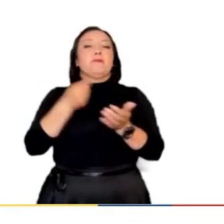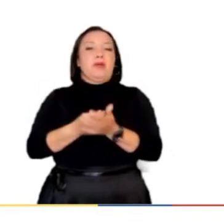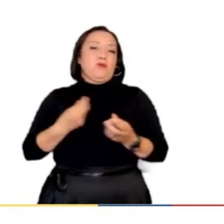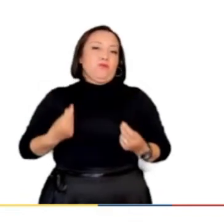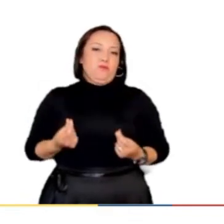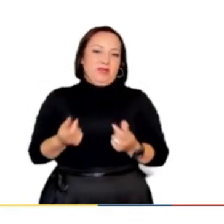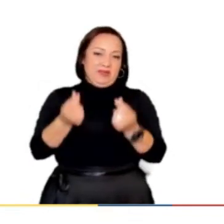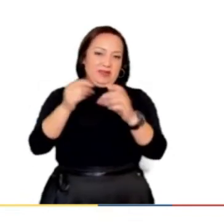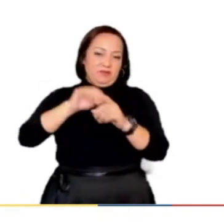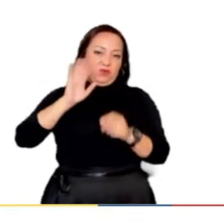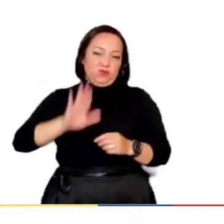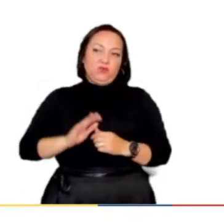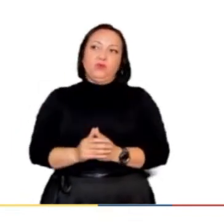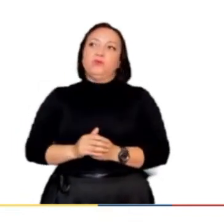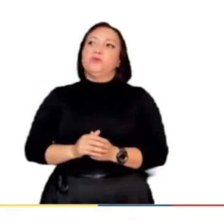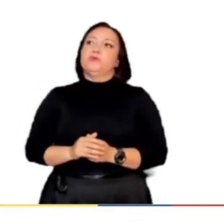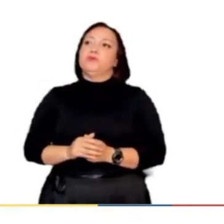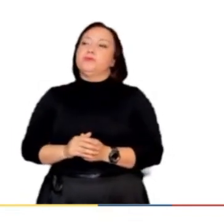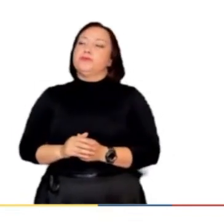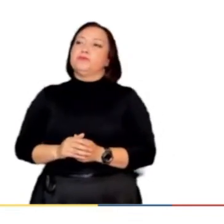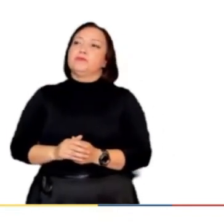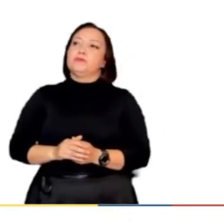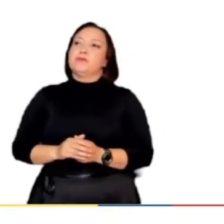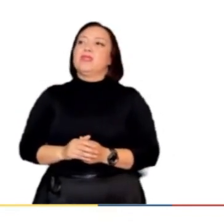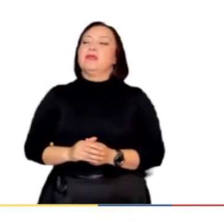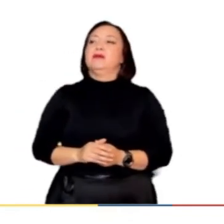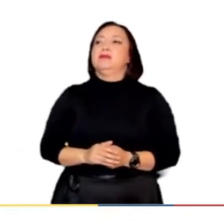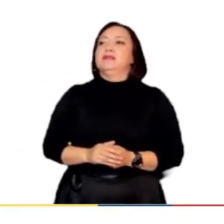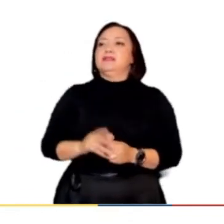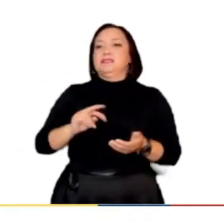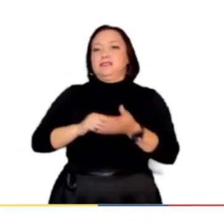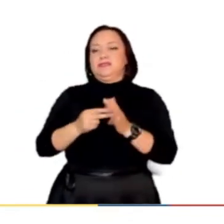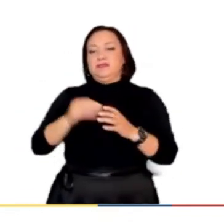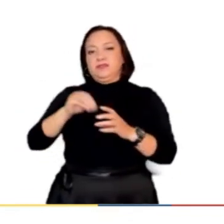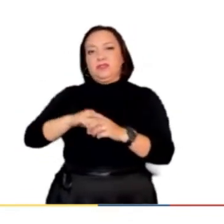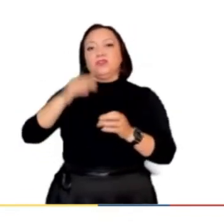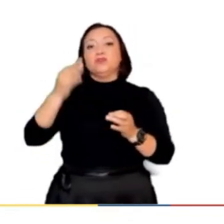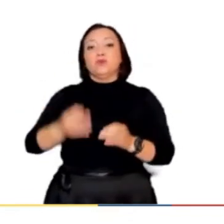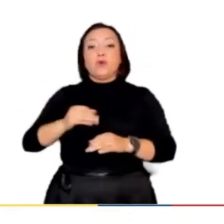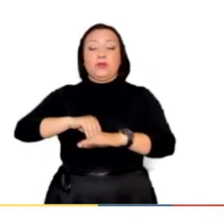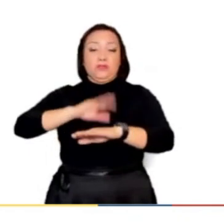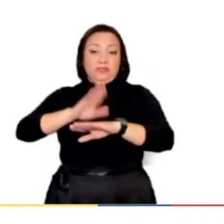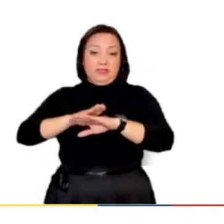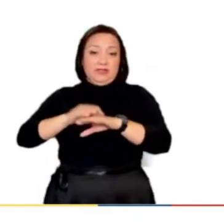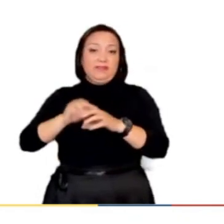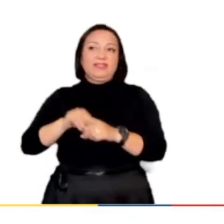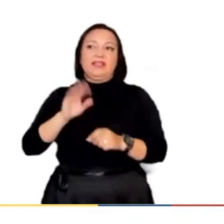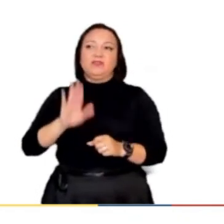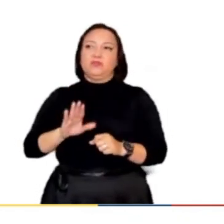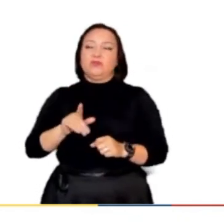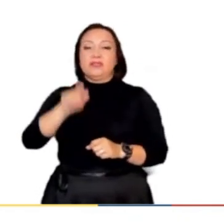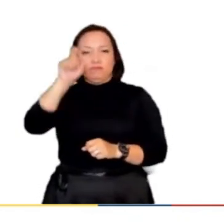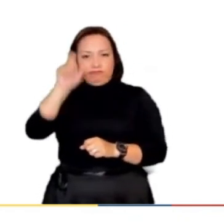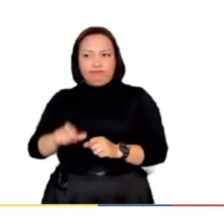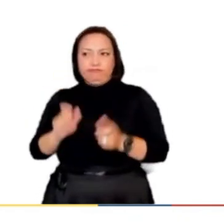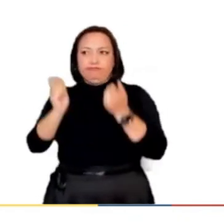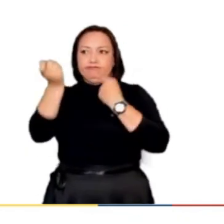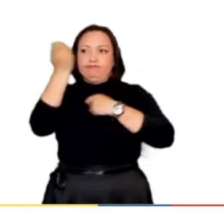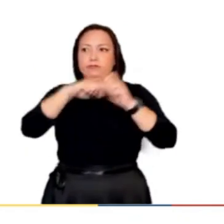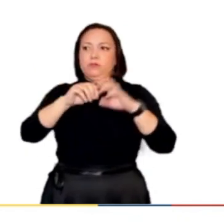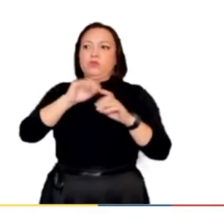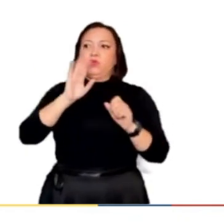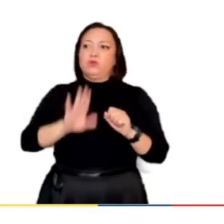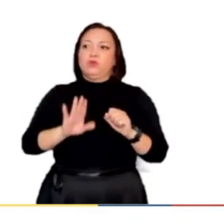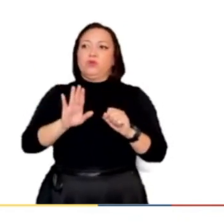sistema normal y comercial que se tiene, es decir, con solo el aviso del cliente del